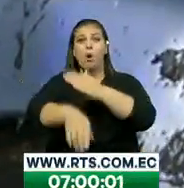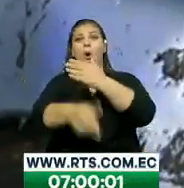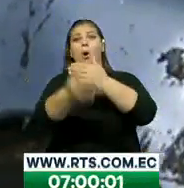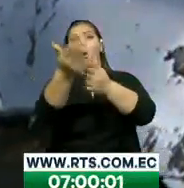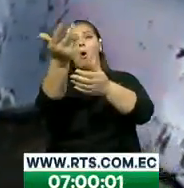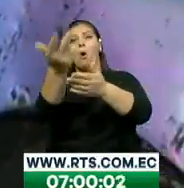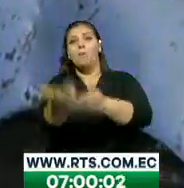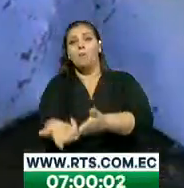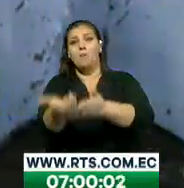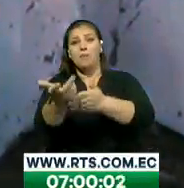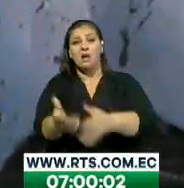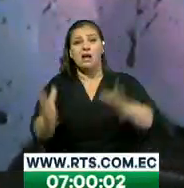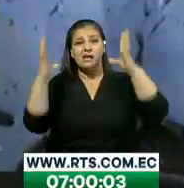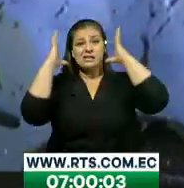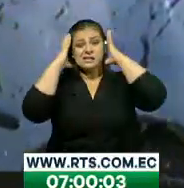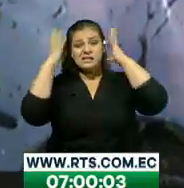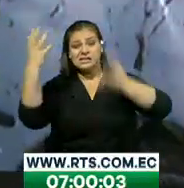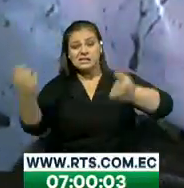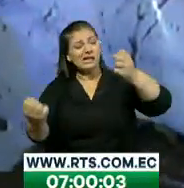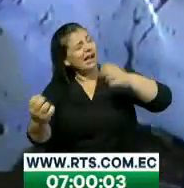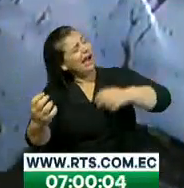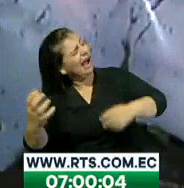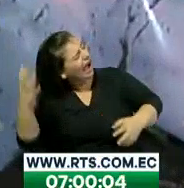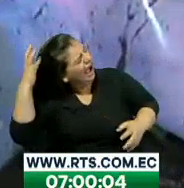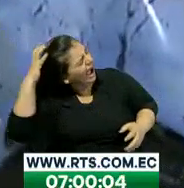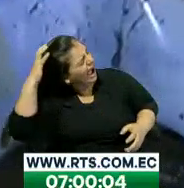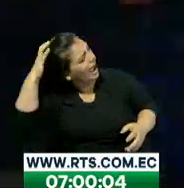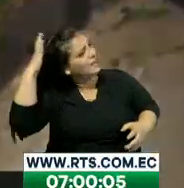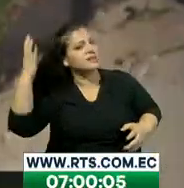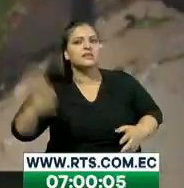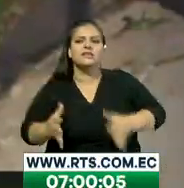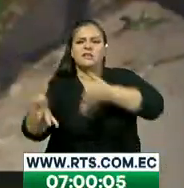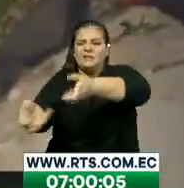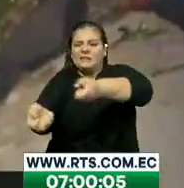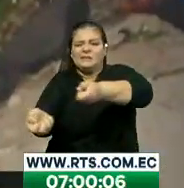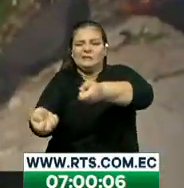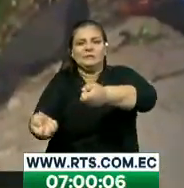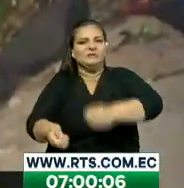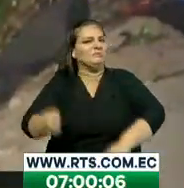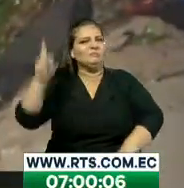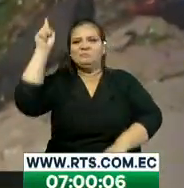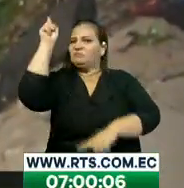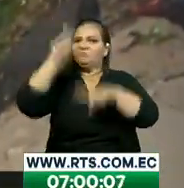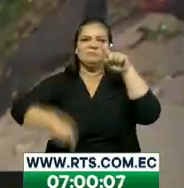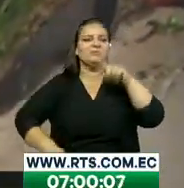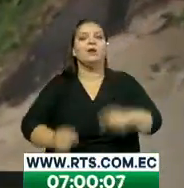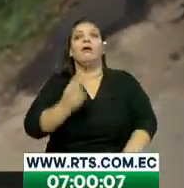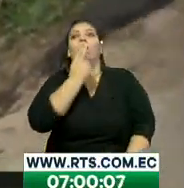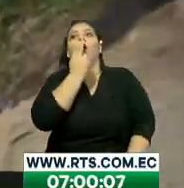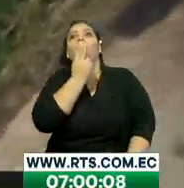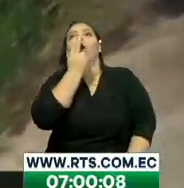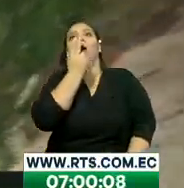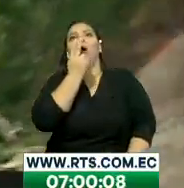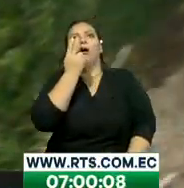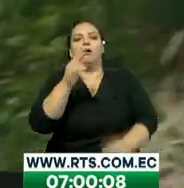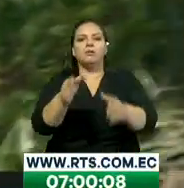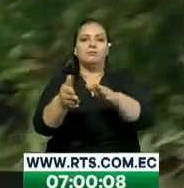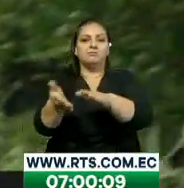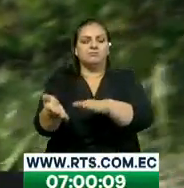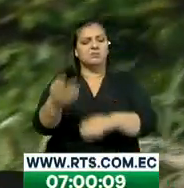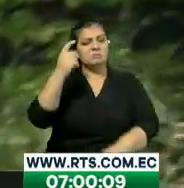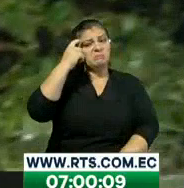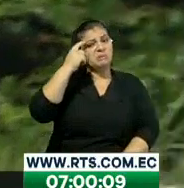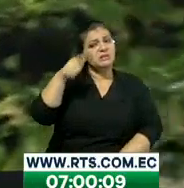intentó salir? ¿Y usted qué persona? Sí, he intentado salir, pero no se sabe en qué, si ha estado con alcohol o se